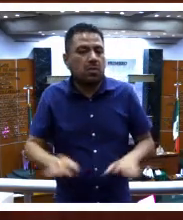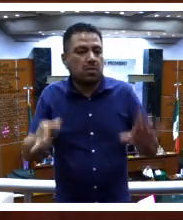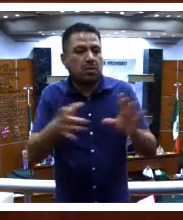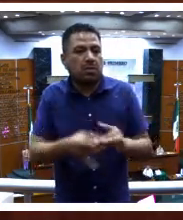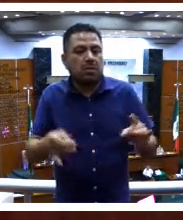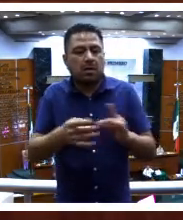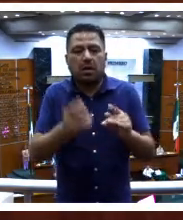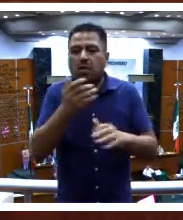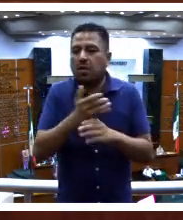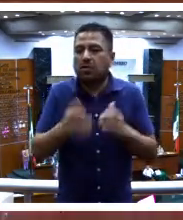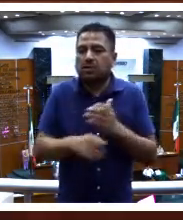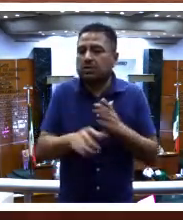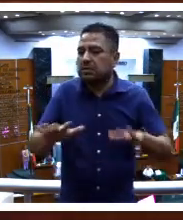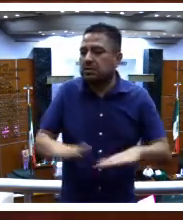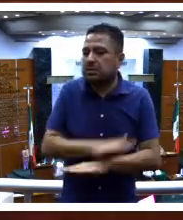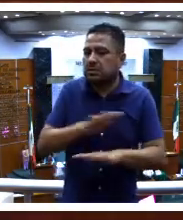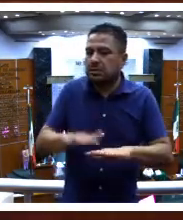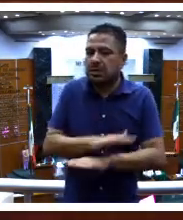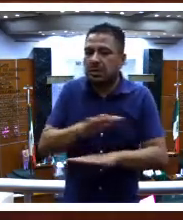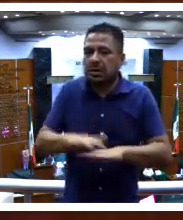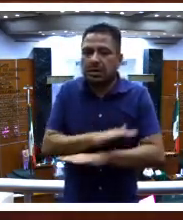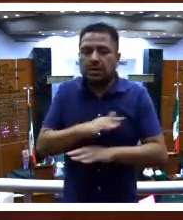las cosas han cambiado?